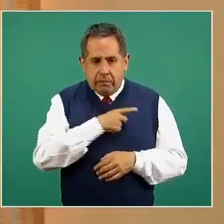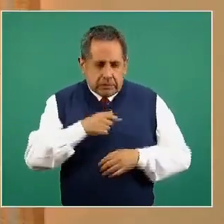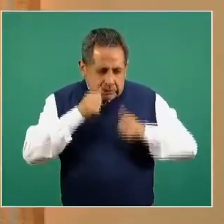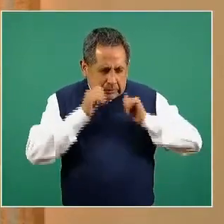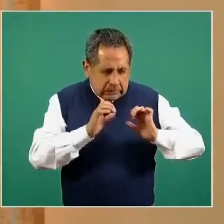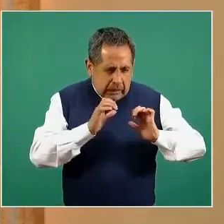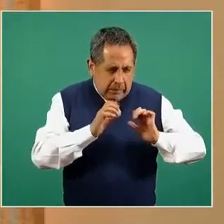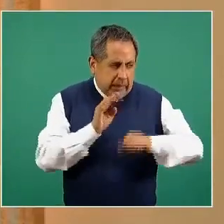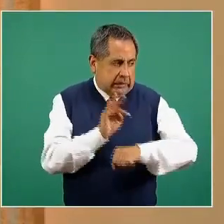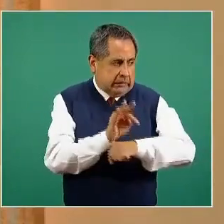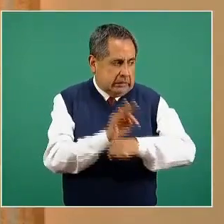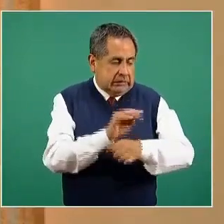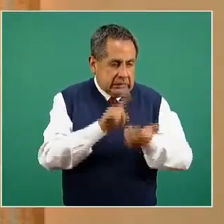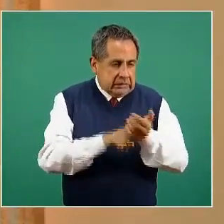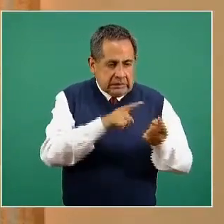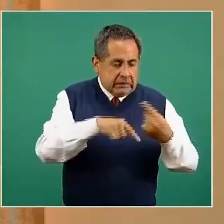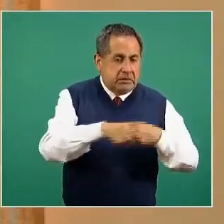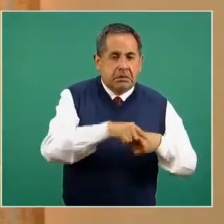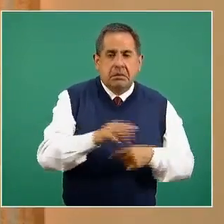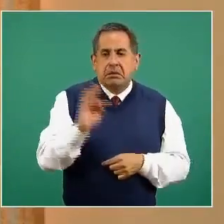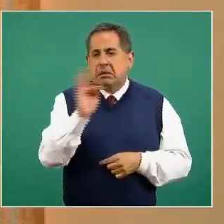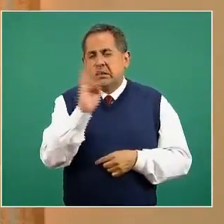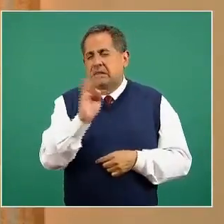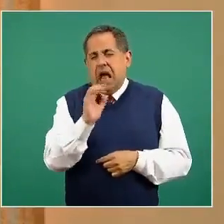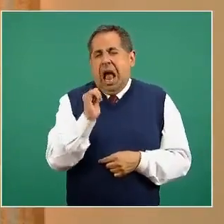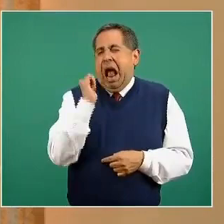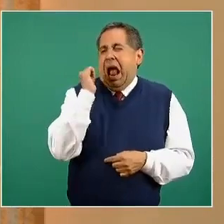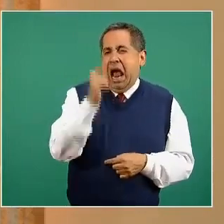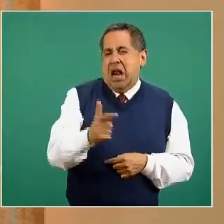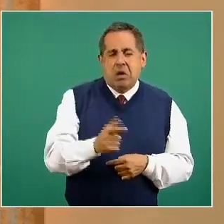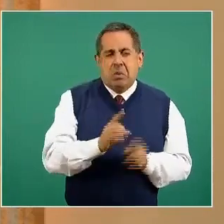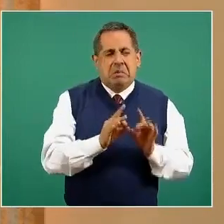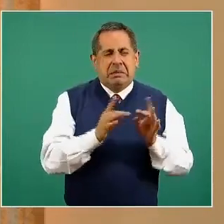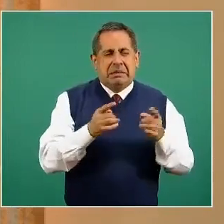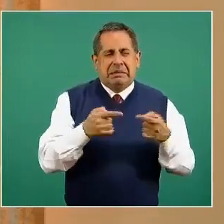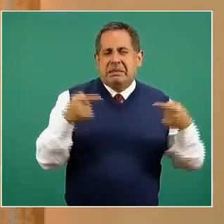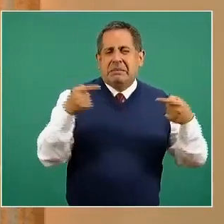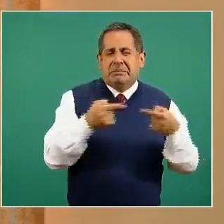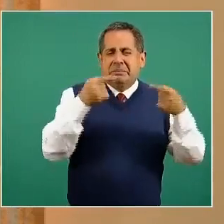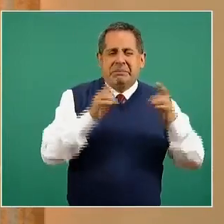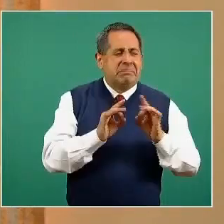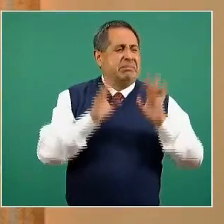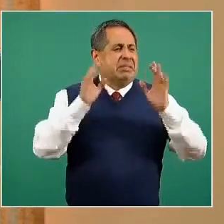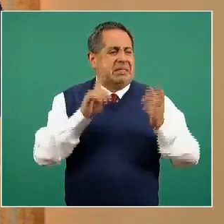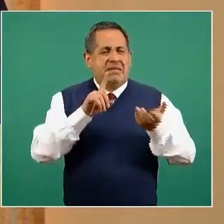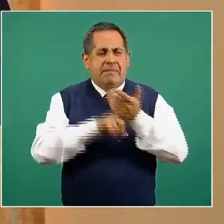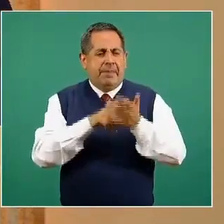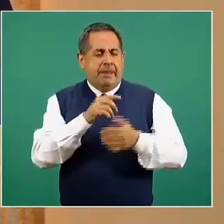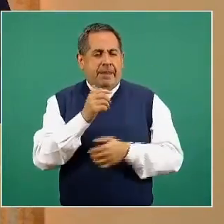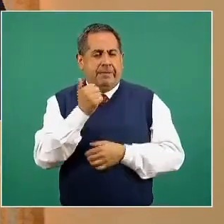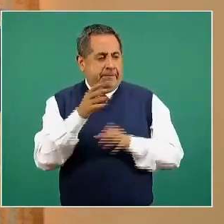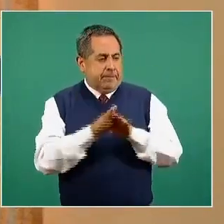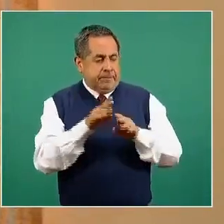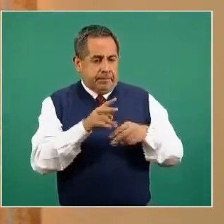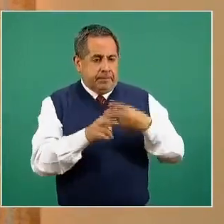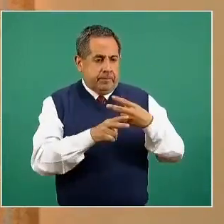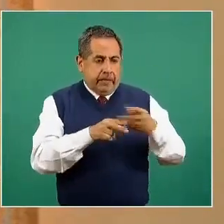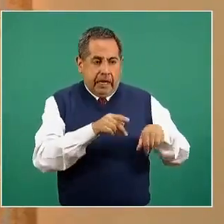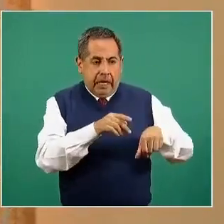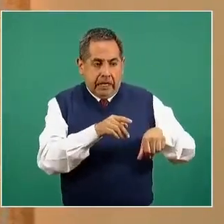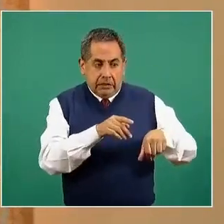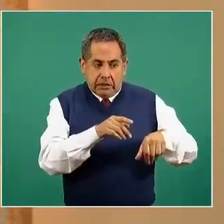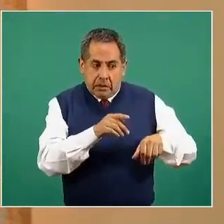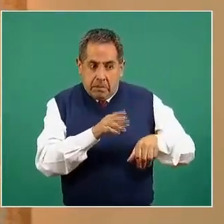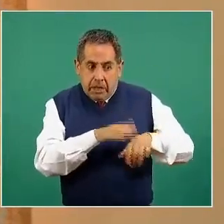persona que ha sido vacunada y pudiera tener una de estas situaciones, sino para informar a la comunidad nacional